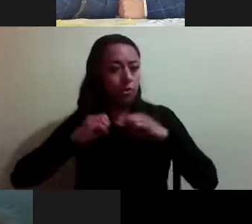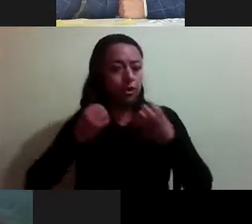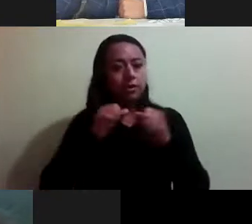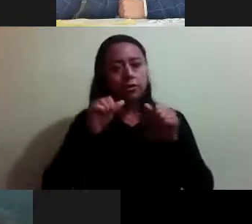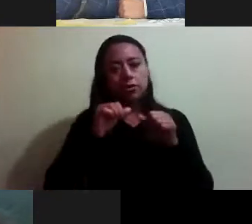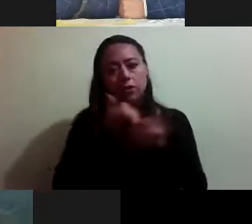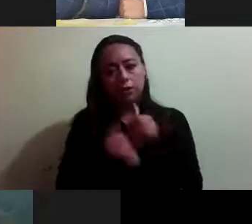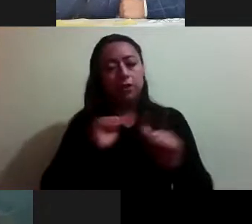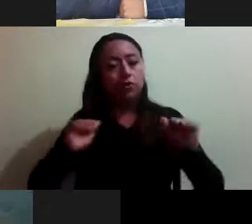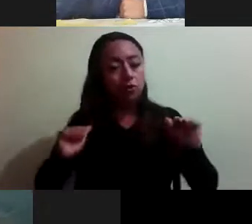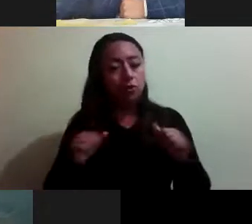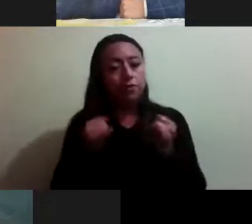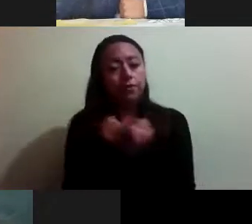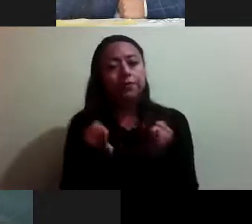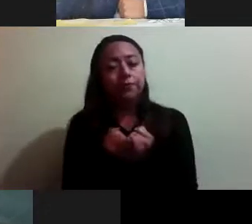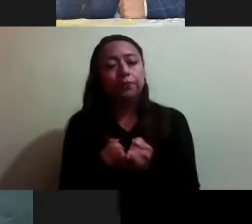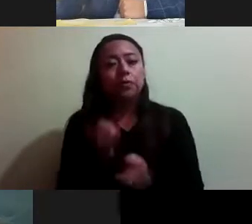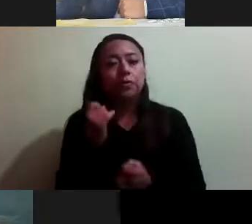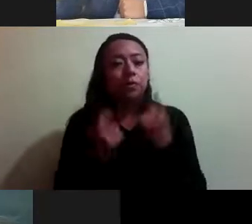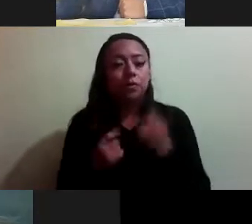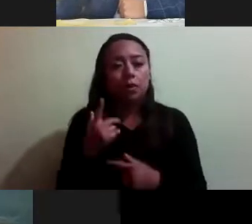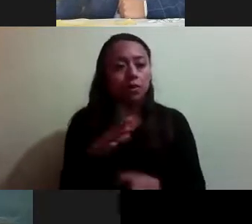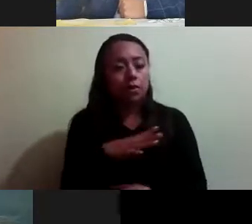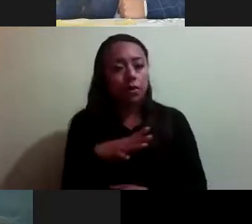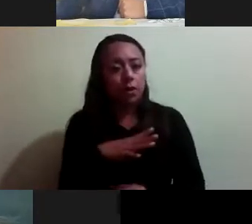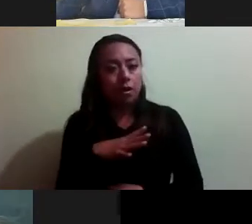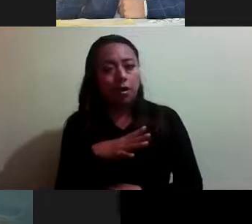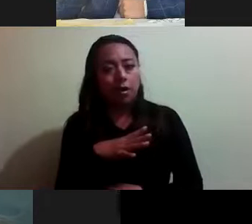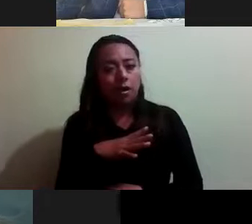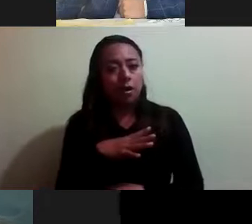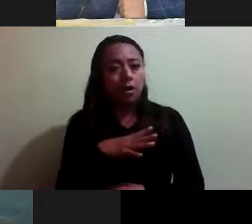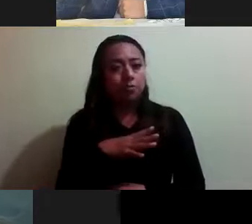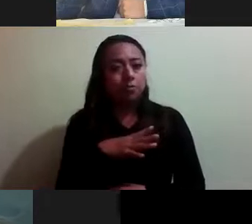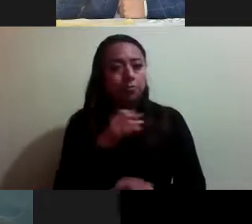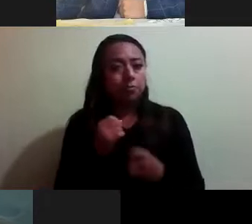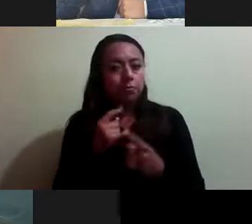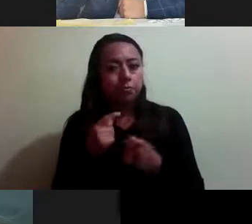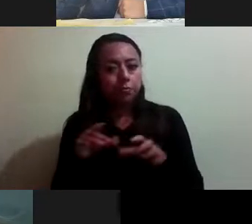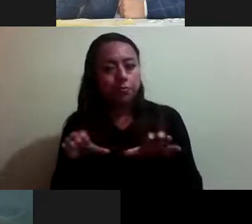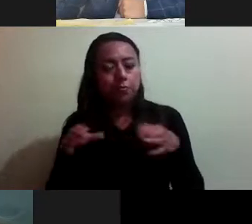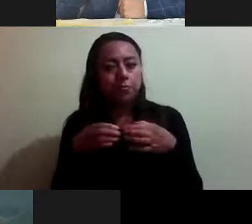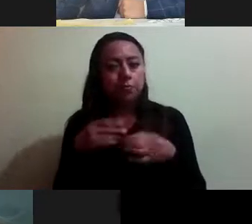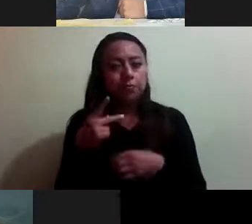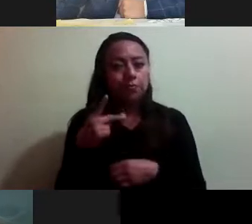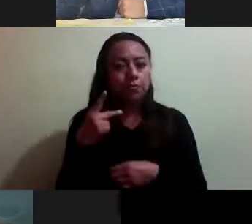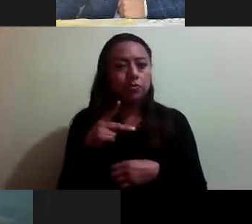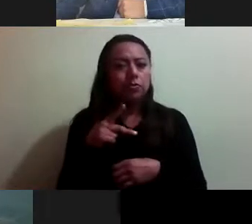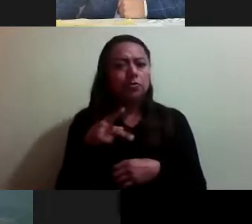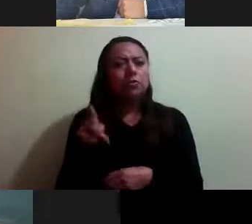supuesto también hubo algunas cosas que recayeron en el Congreso. Si tenemos claro a qué se refieren estas